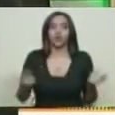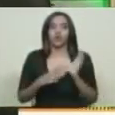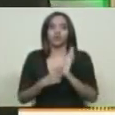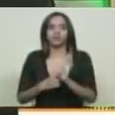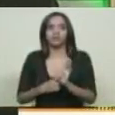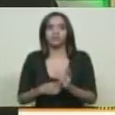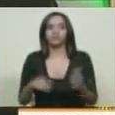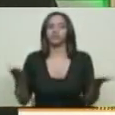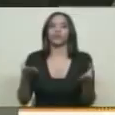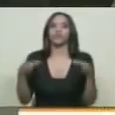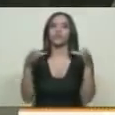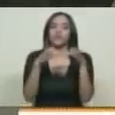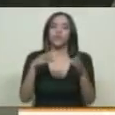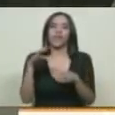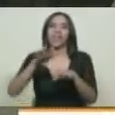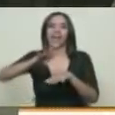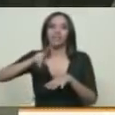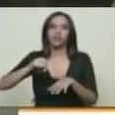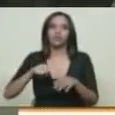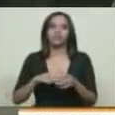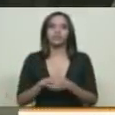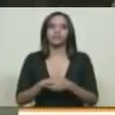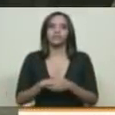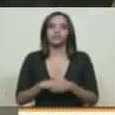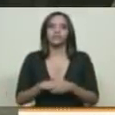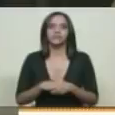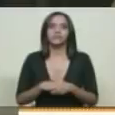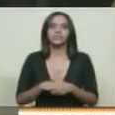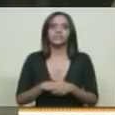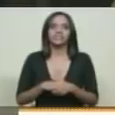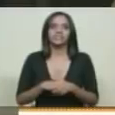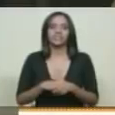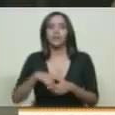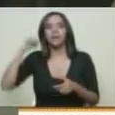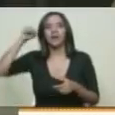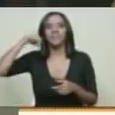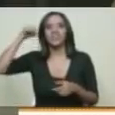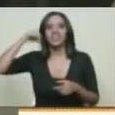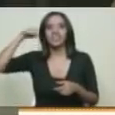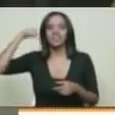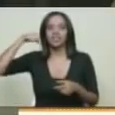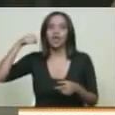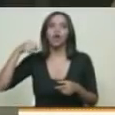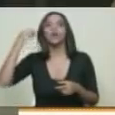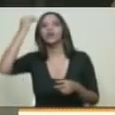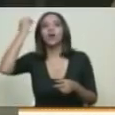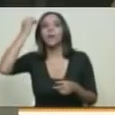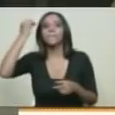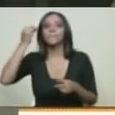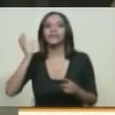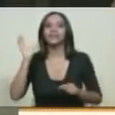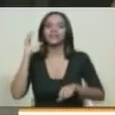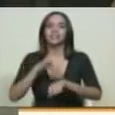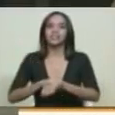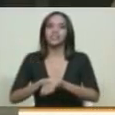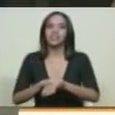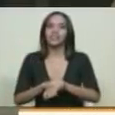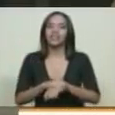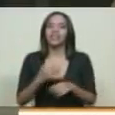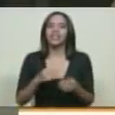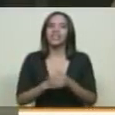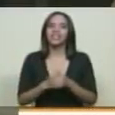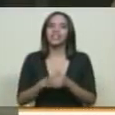de ladrones. Tenemos que pasar un video, pero antes de que digas eso, ¿qué opinas sobre la detención de Willy Toledo allá en España?